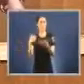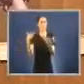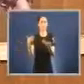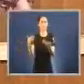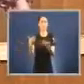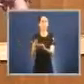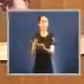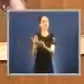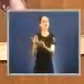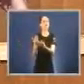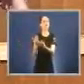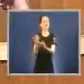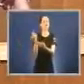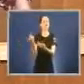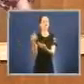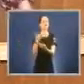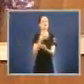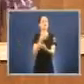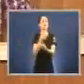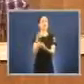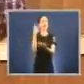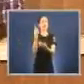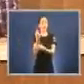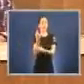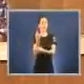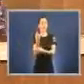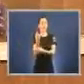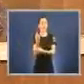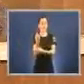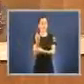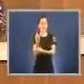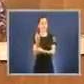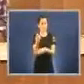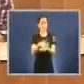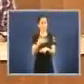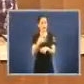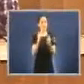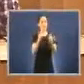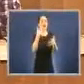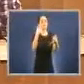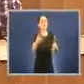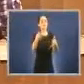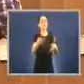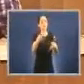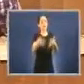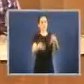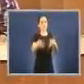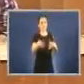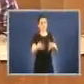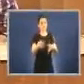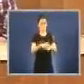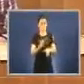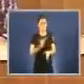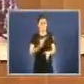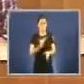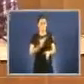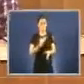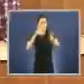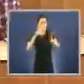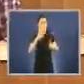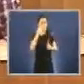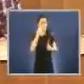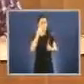anteriormente sinaladas, sería preciso, para darlle seguridade xurídica e unha vía aos concellos que queiran aplicar este tipo